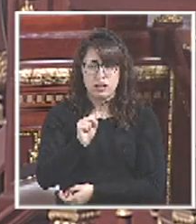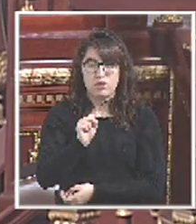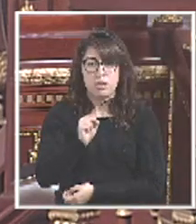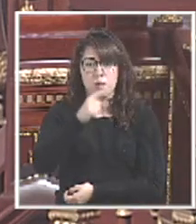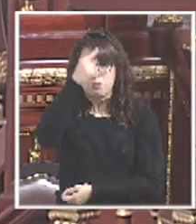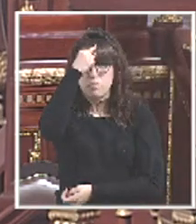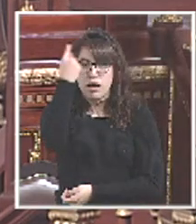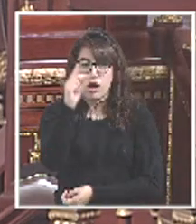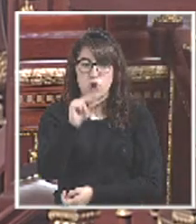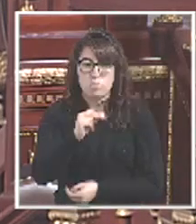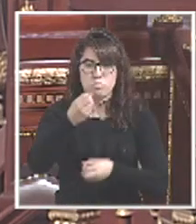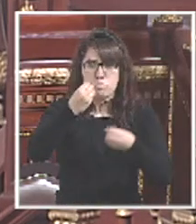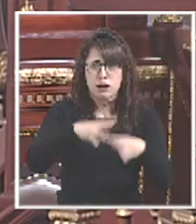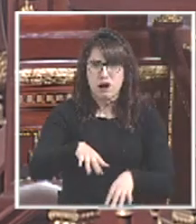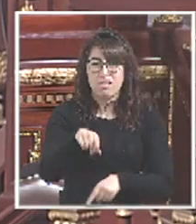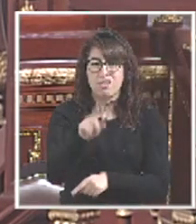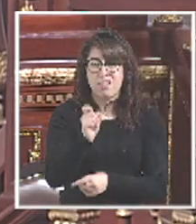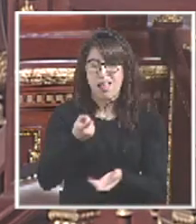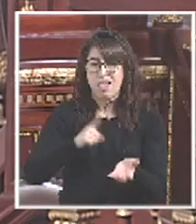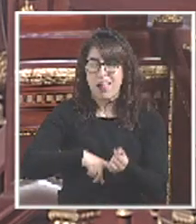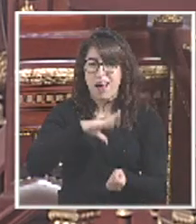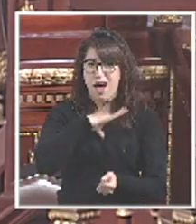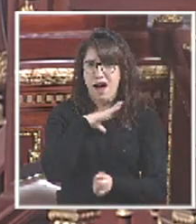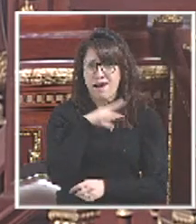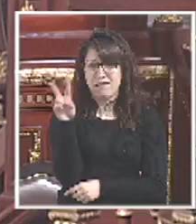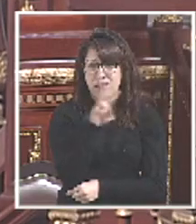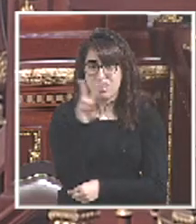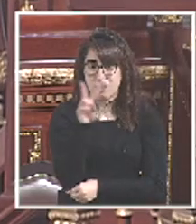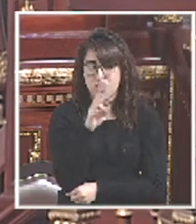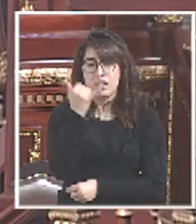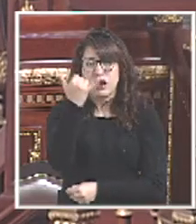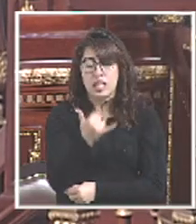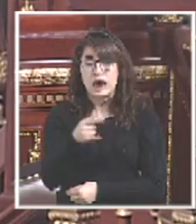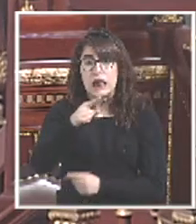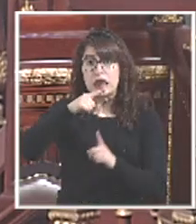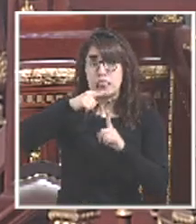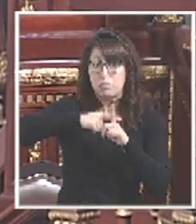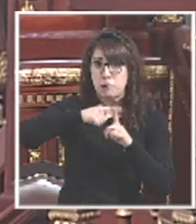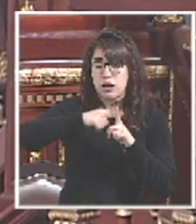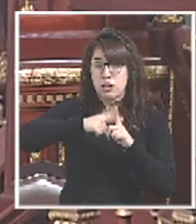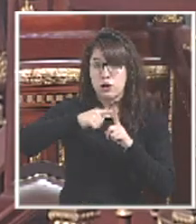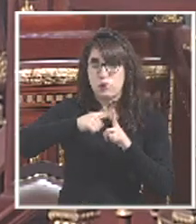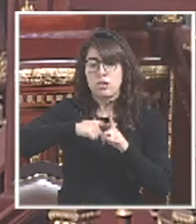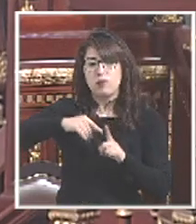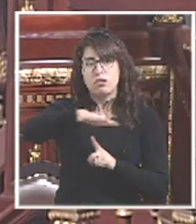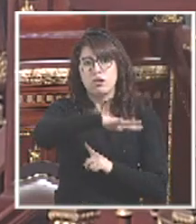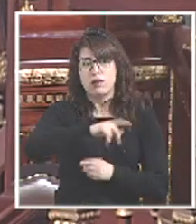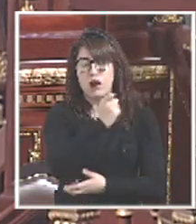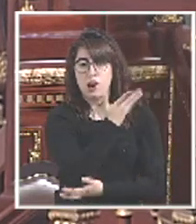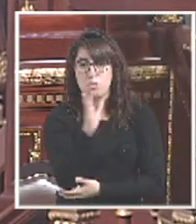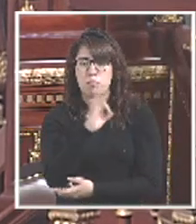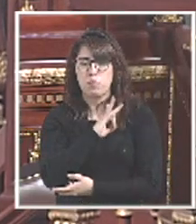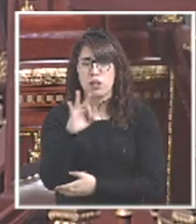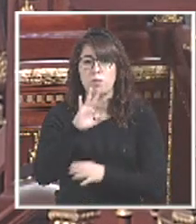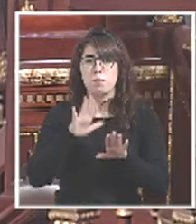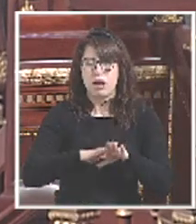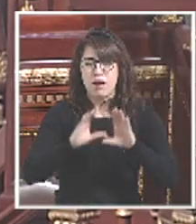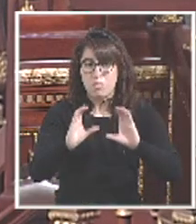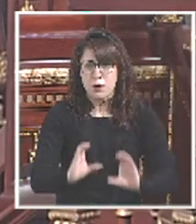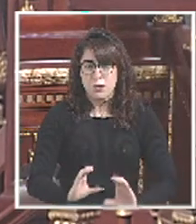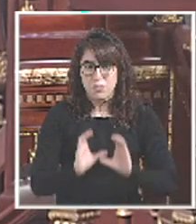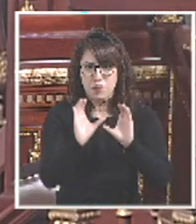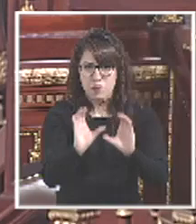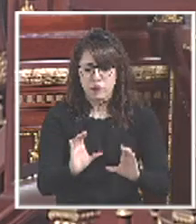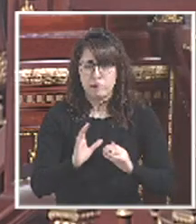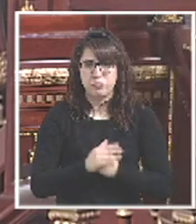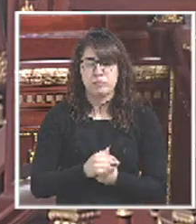la pérdida de nutrientes y estabilizando la temperatura de los árboles en áreas boscosas. De acuerdo al portal de